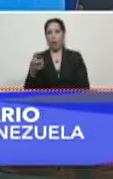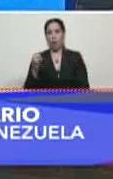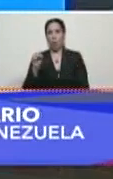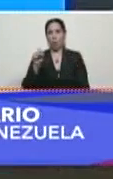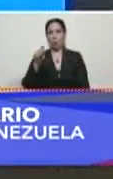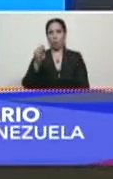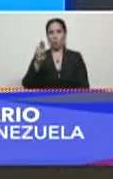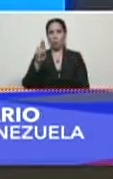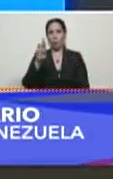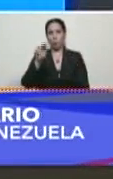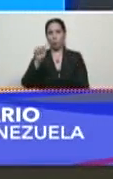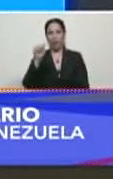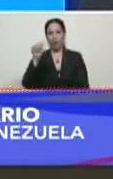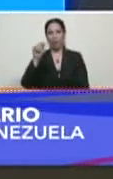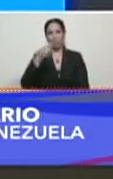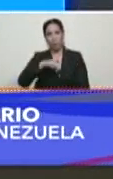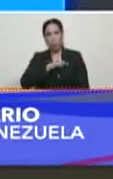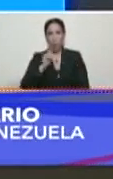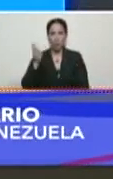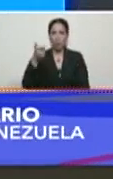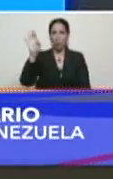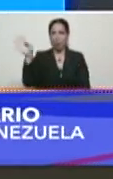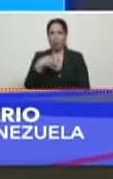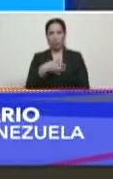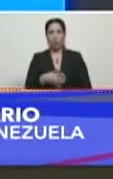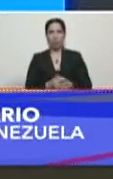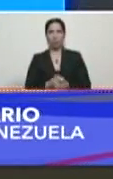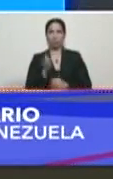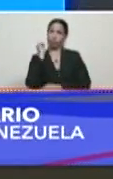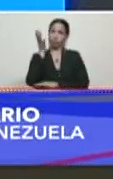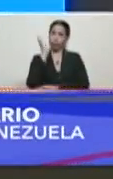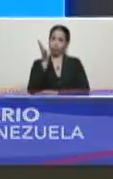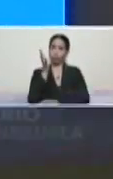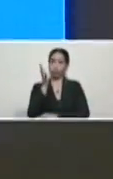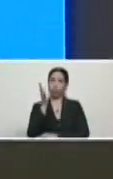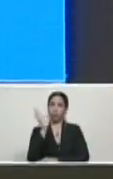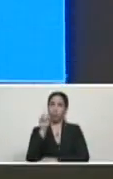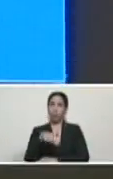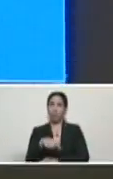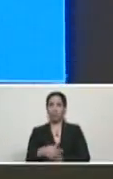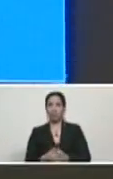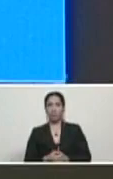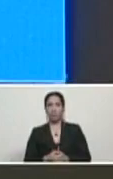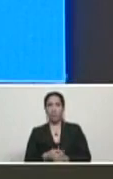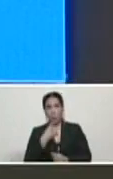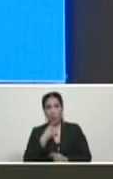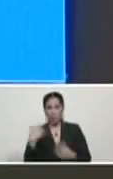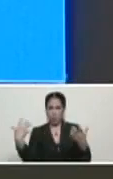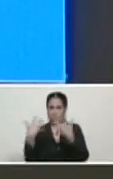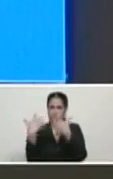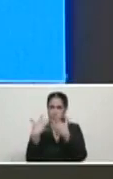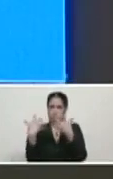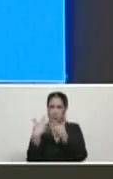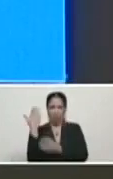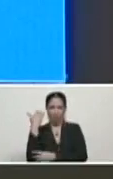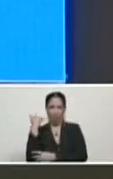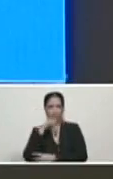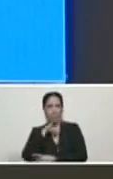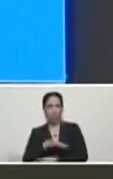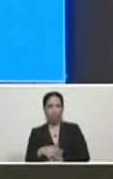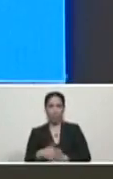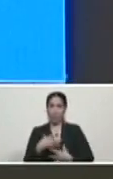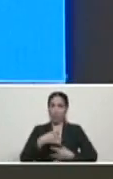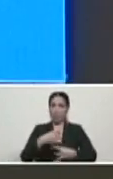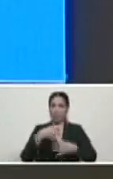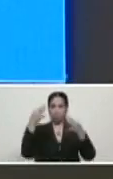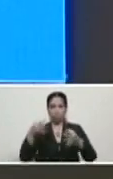Guayana, el Congreso. Y luego vino la confrontación con los intereses reales